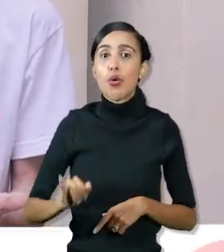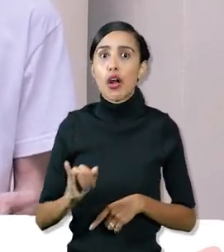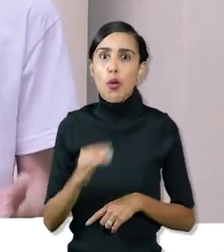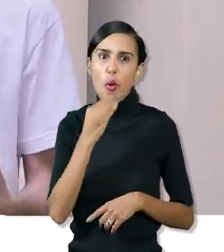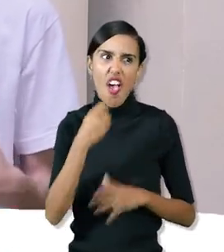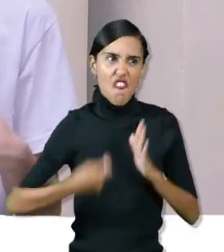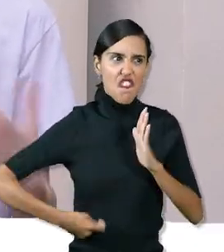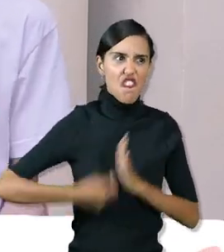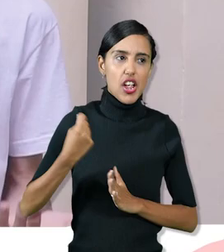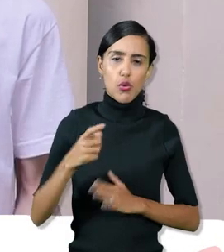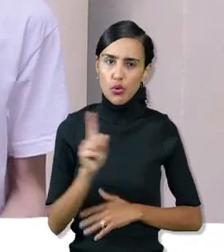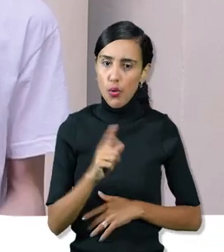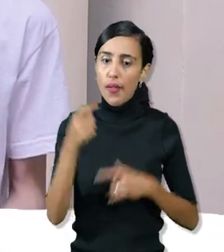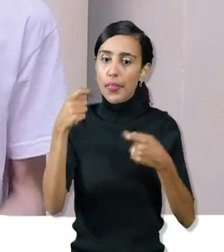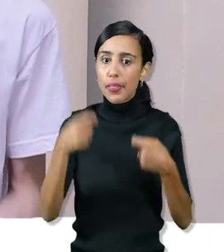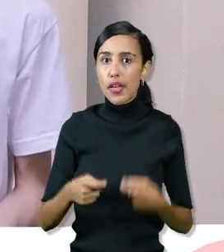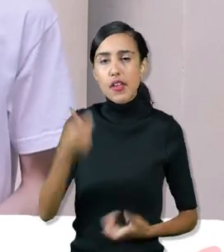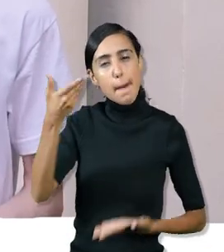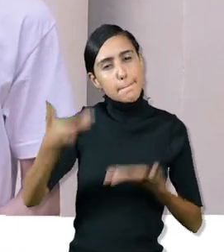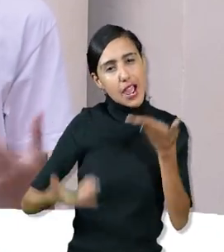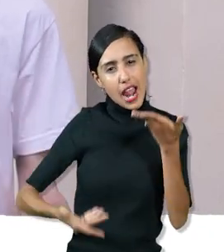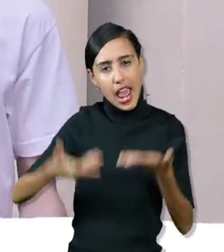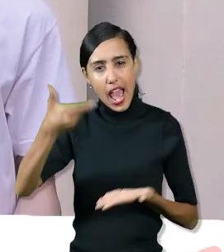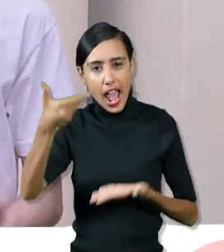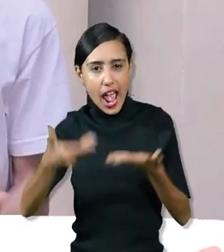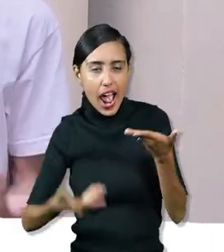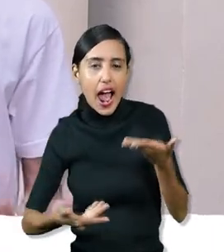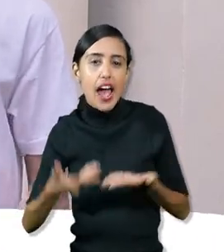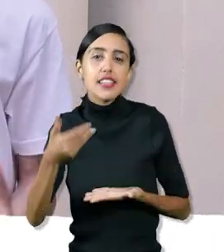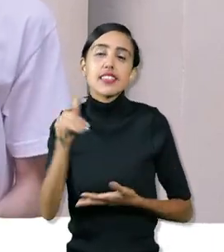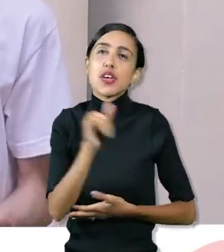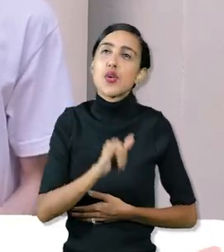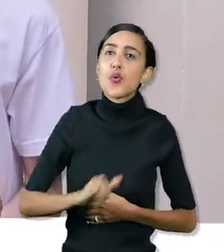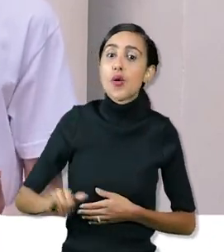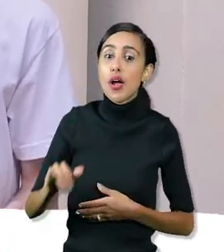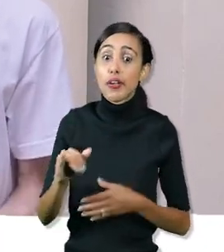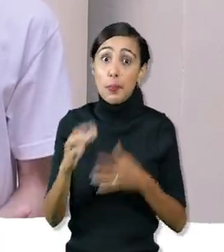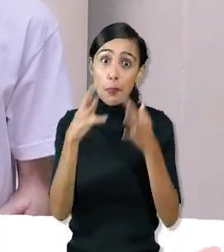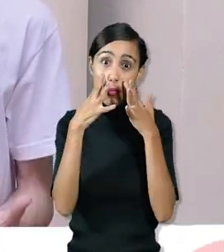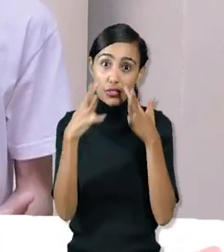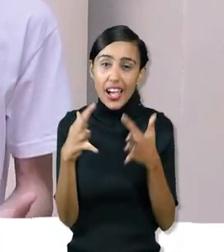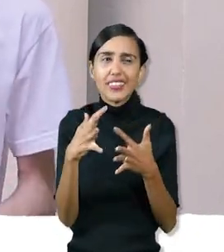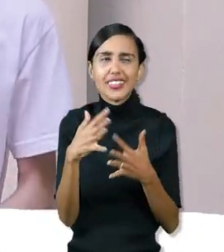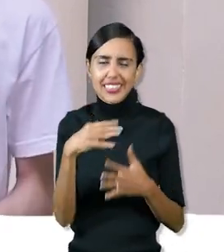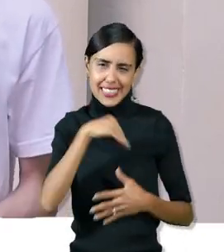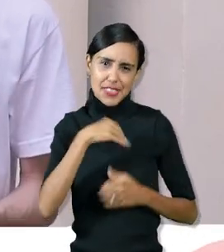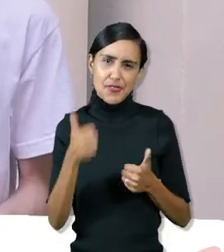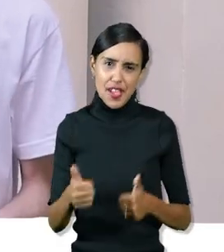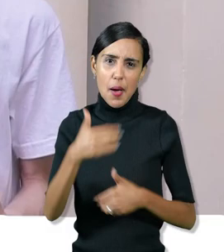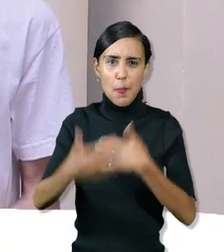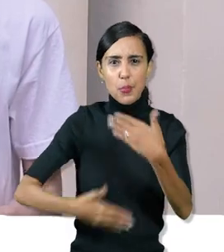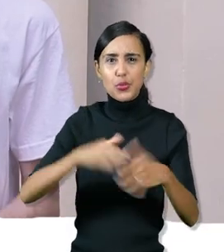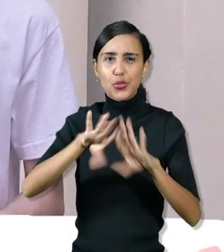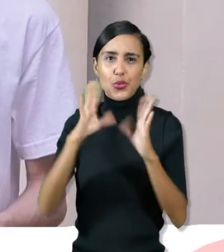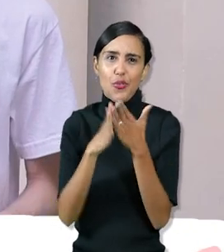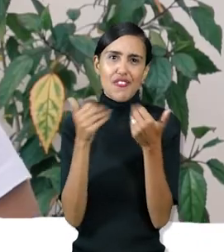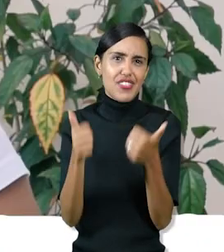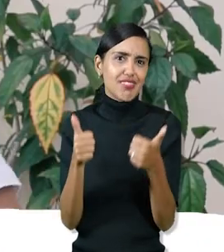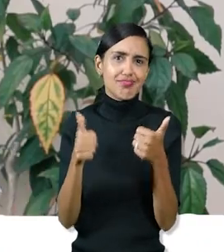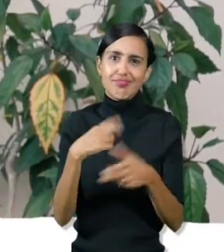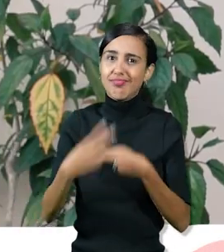rectitud. Tienes que tener un balance, tratar de que todo se... Primero lo importante es que se divierta en el proceso y que todo quede bien y que lo hagan